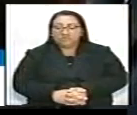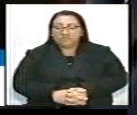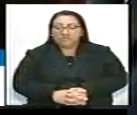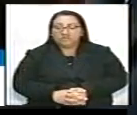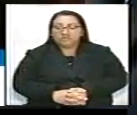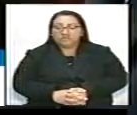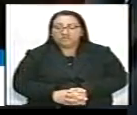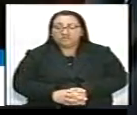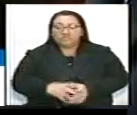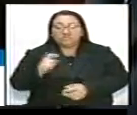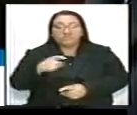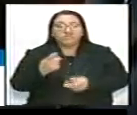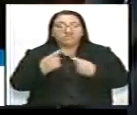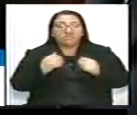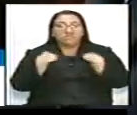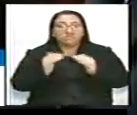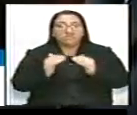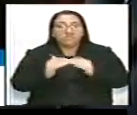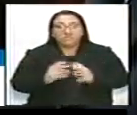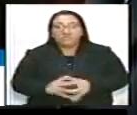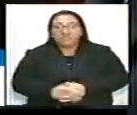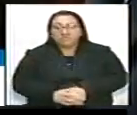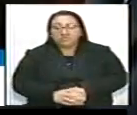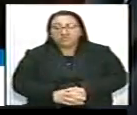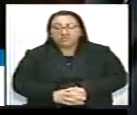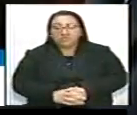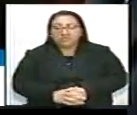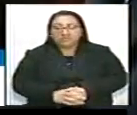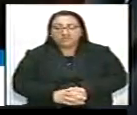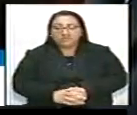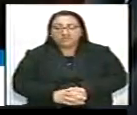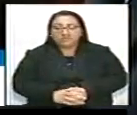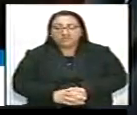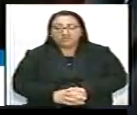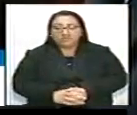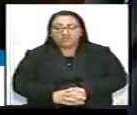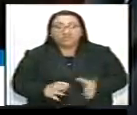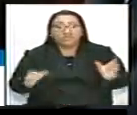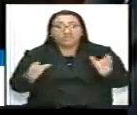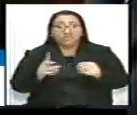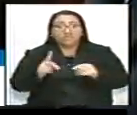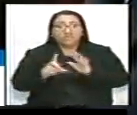igual a los iguales y desigual a los desiguales. Los pequeños no son, esta ley general va a ser para los grandes.